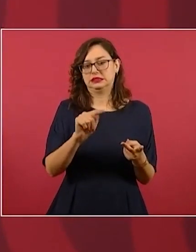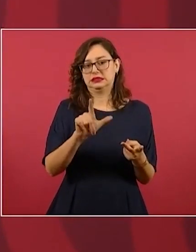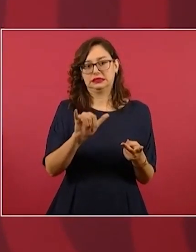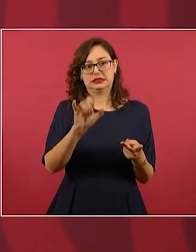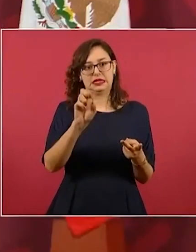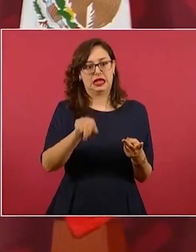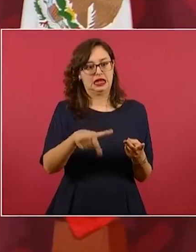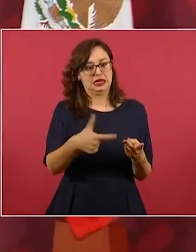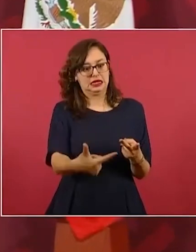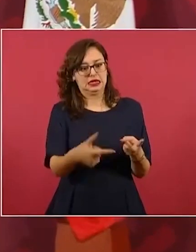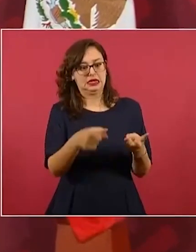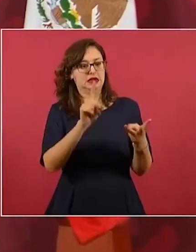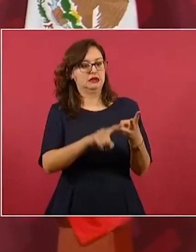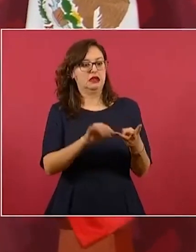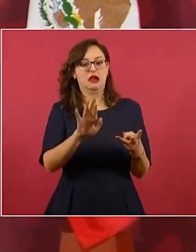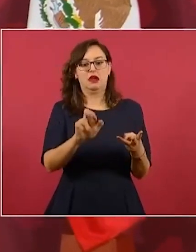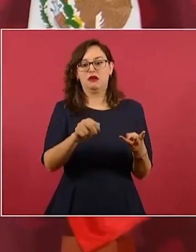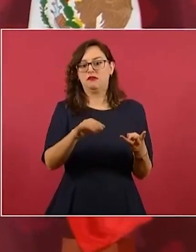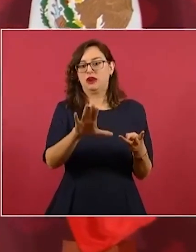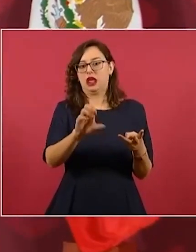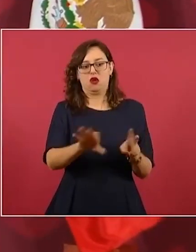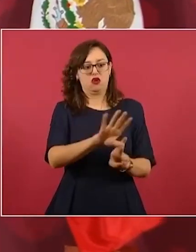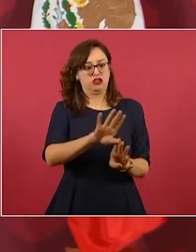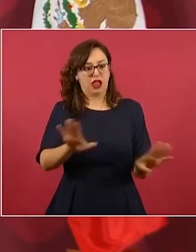o ya no existe Franco,